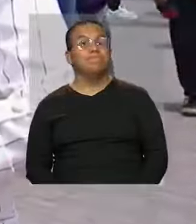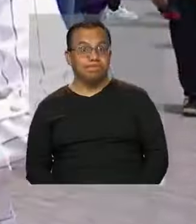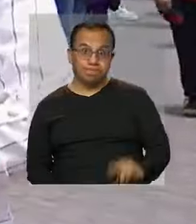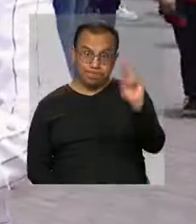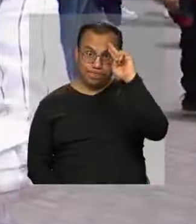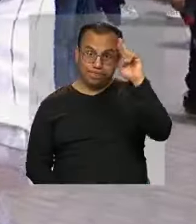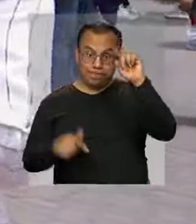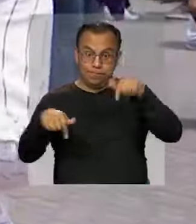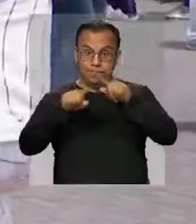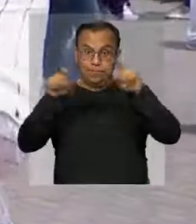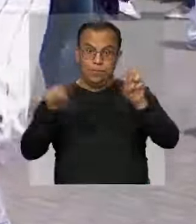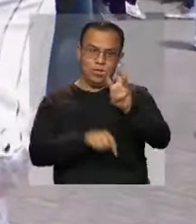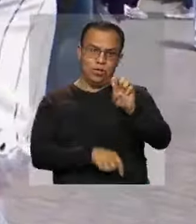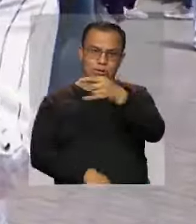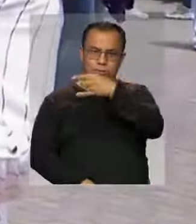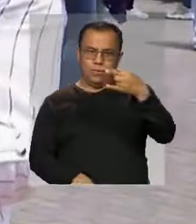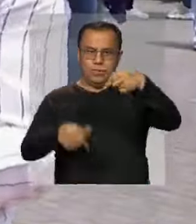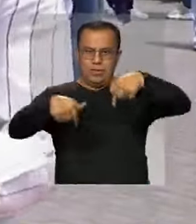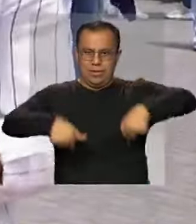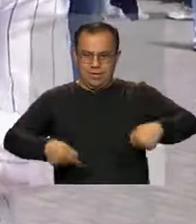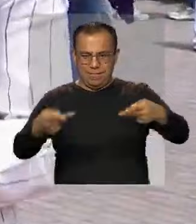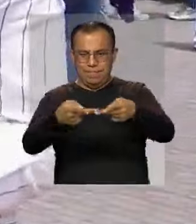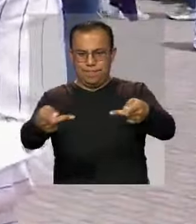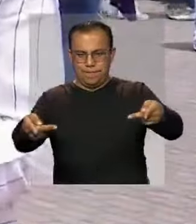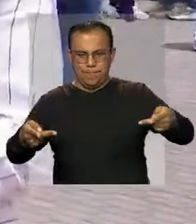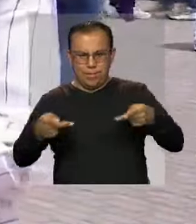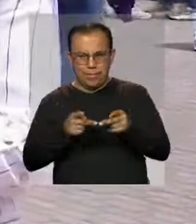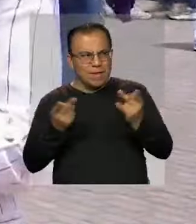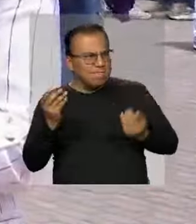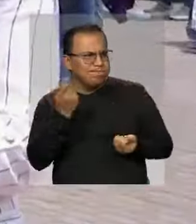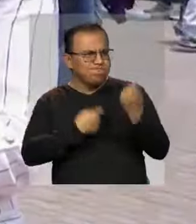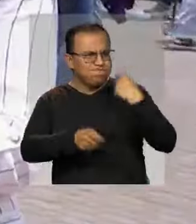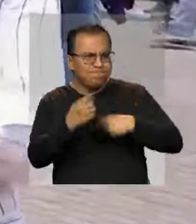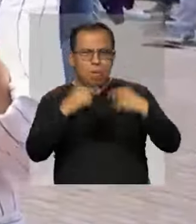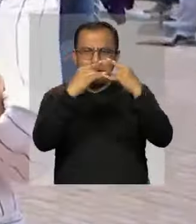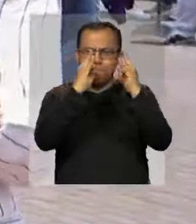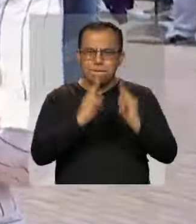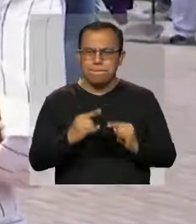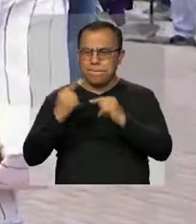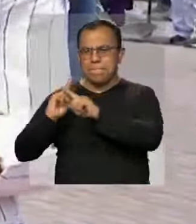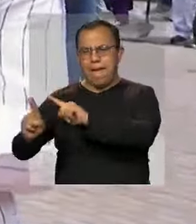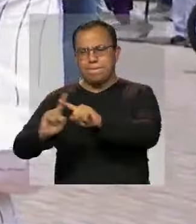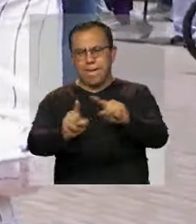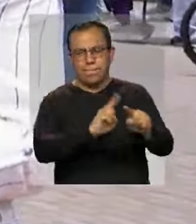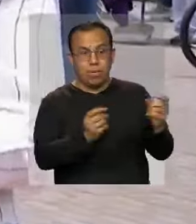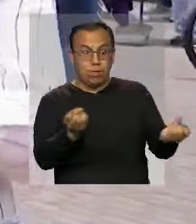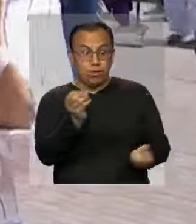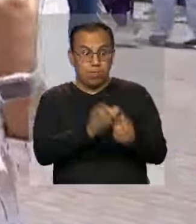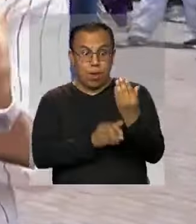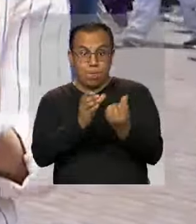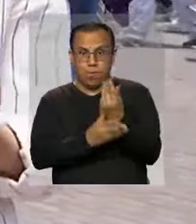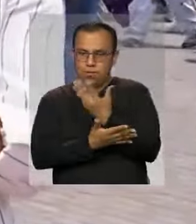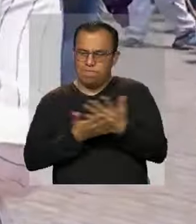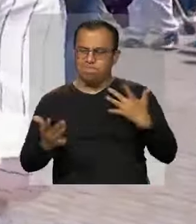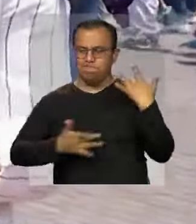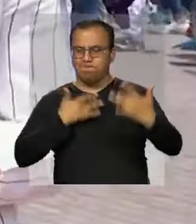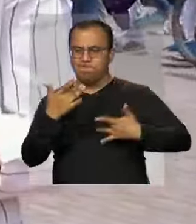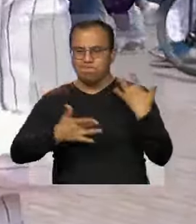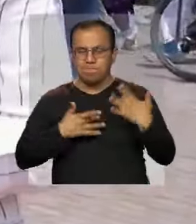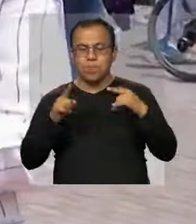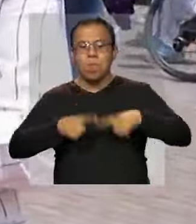en la conmemoración del 8M, Plaza Fundacional, emprendedoras, van a encontrar diferentes productos para que ustedes vengan, disfruten,